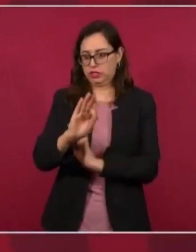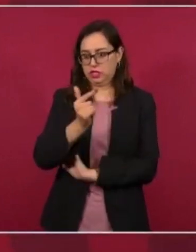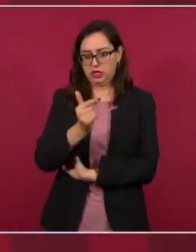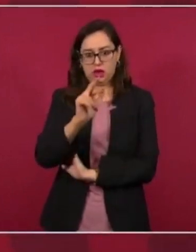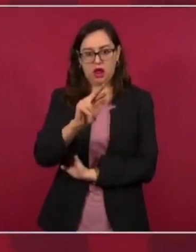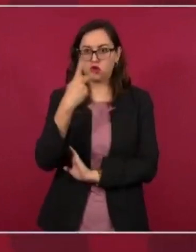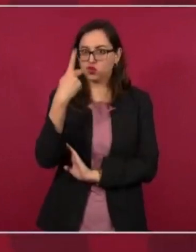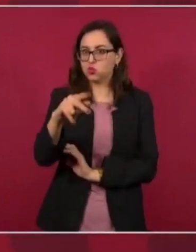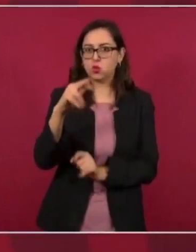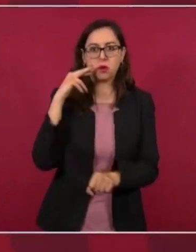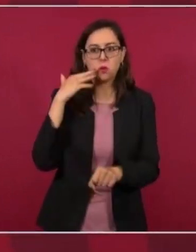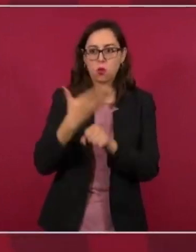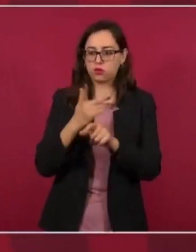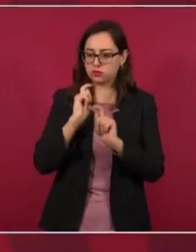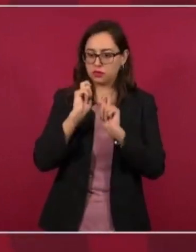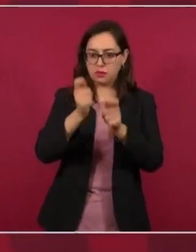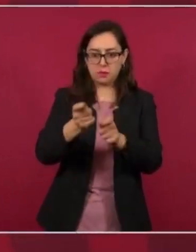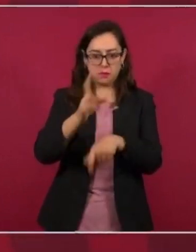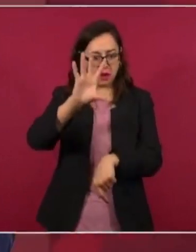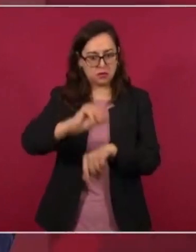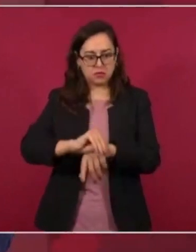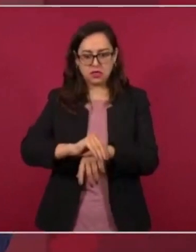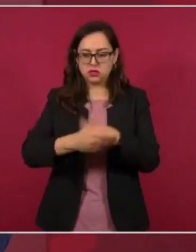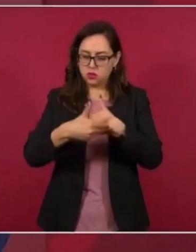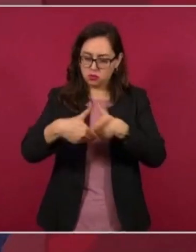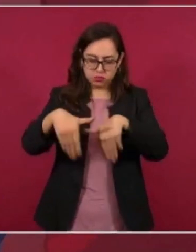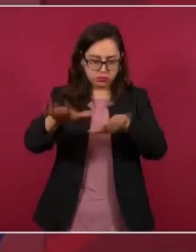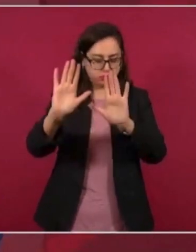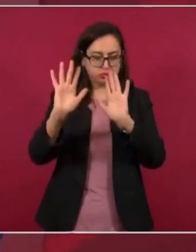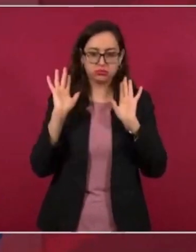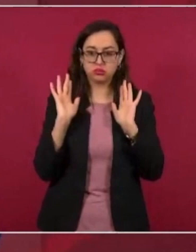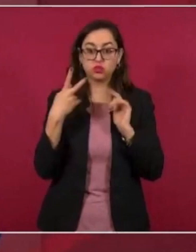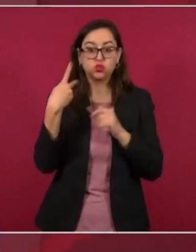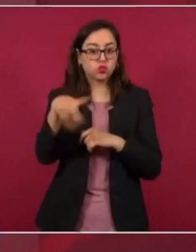actúen con libertad,